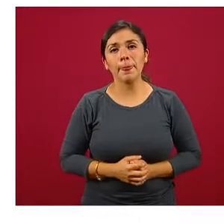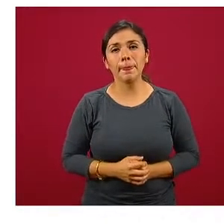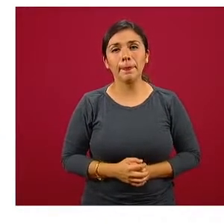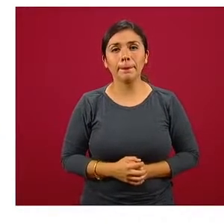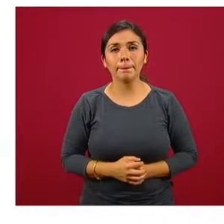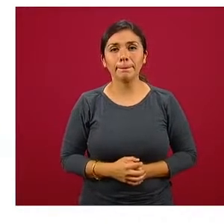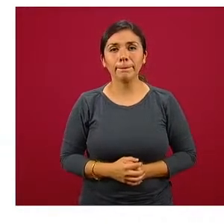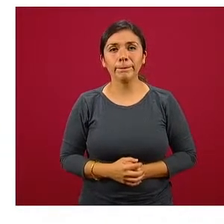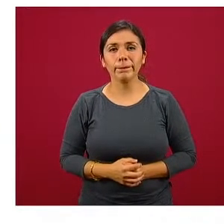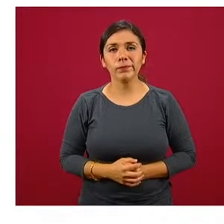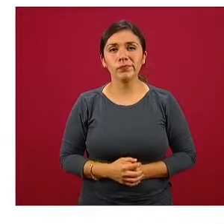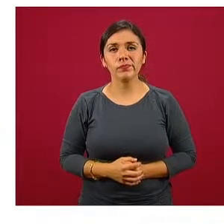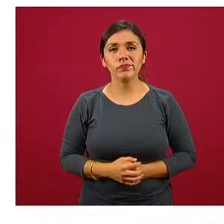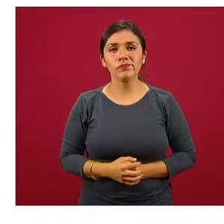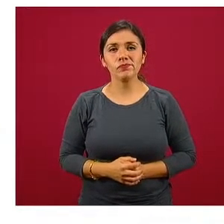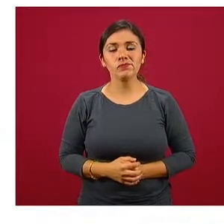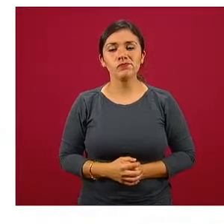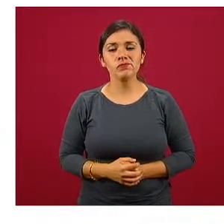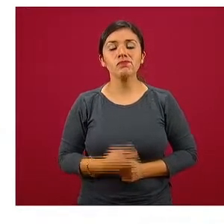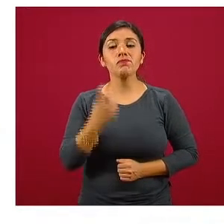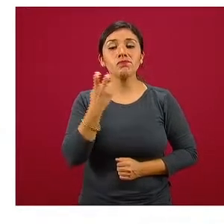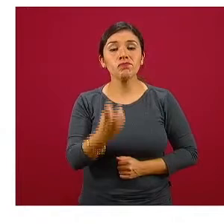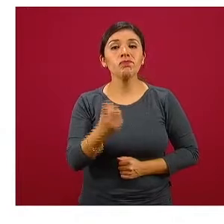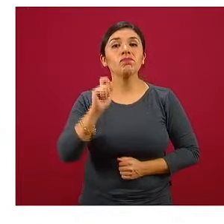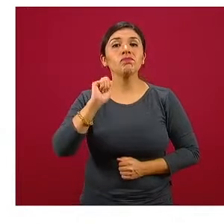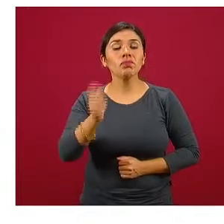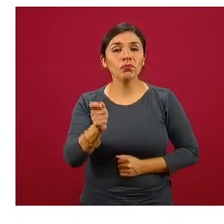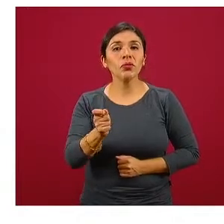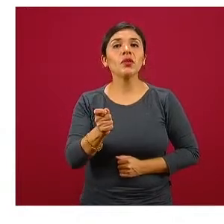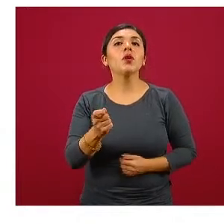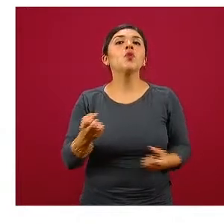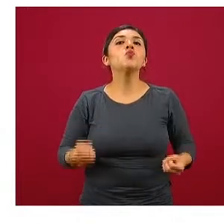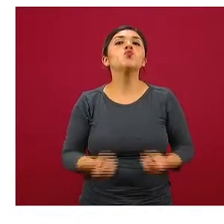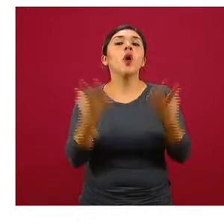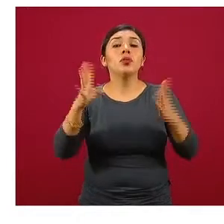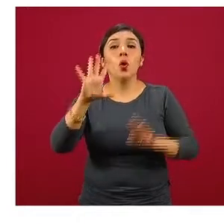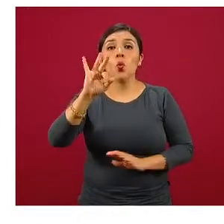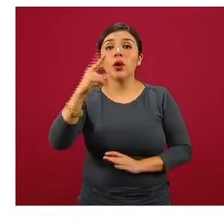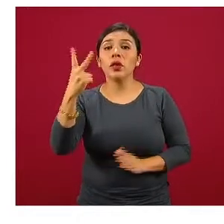diapositiva veremos ahora sí la carga acumulada de los